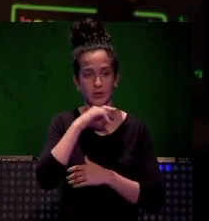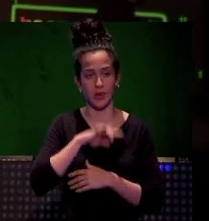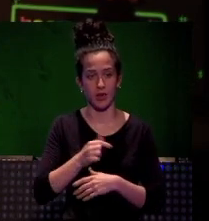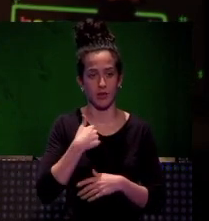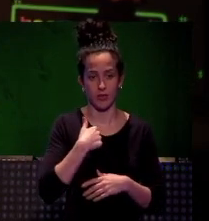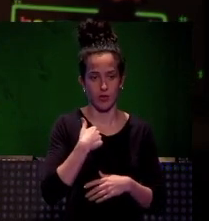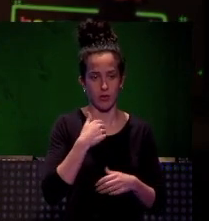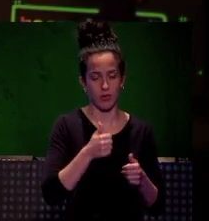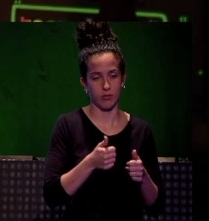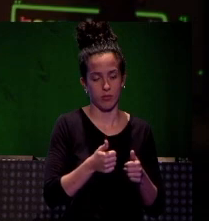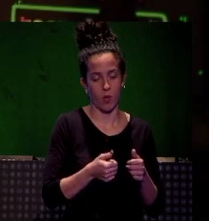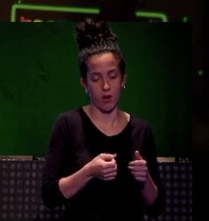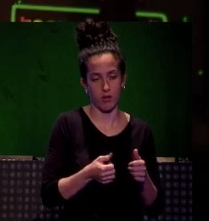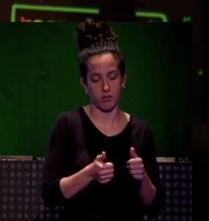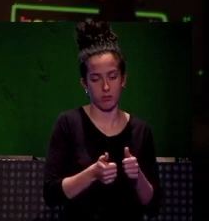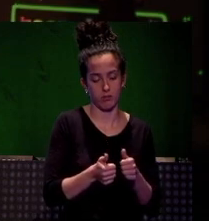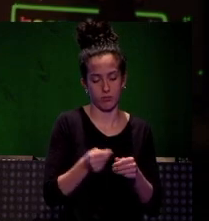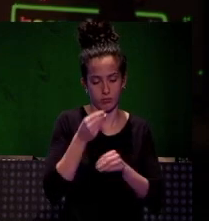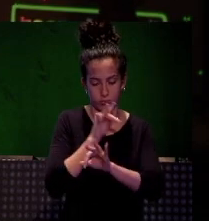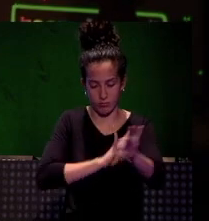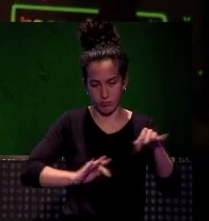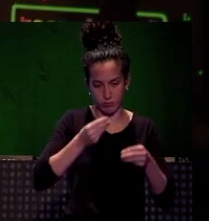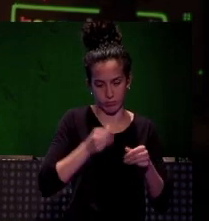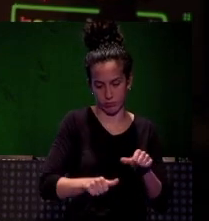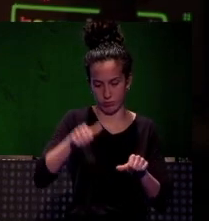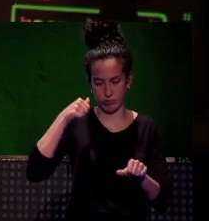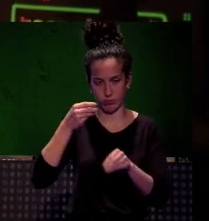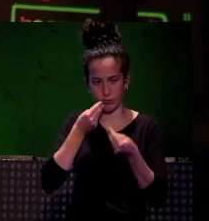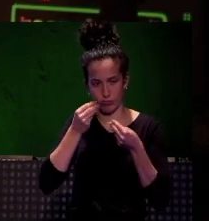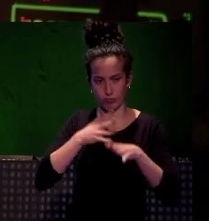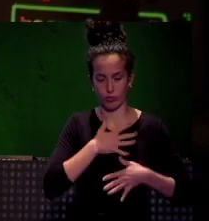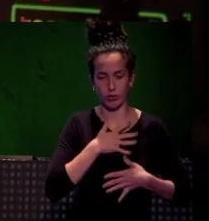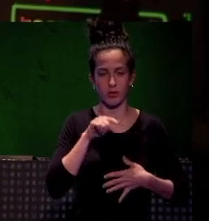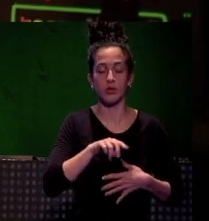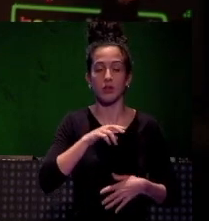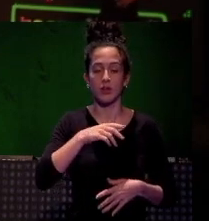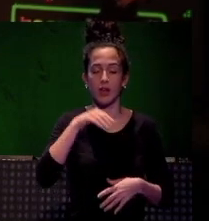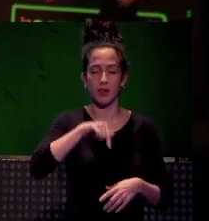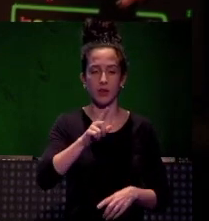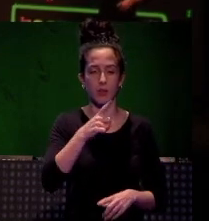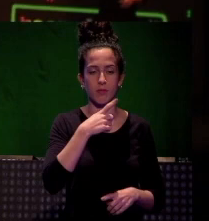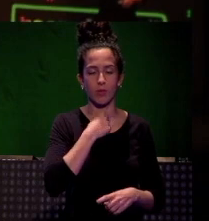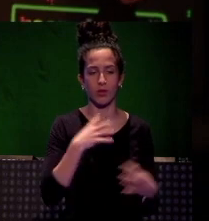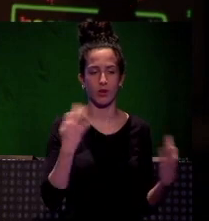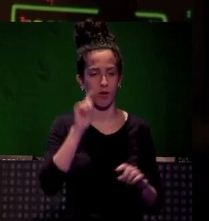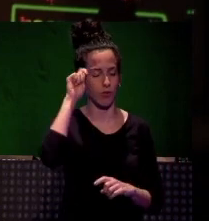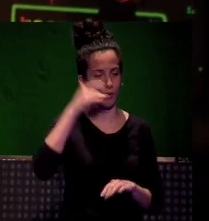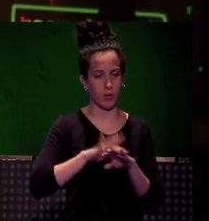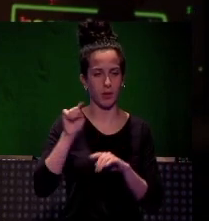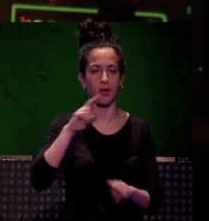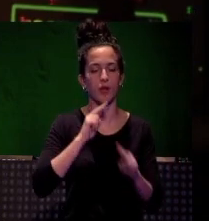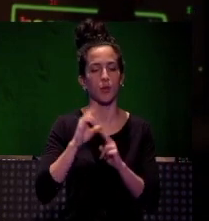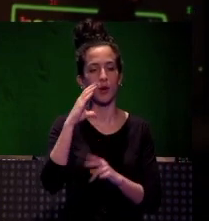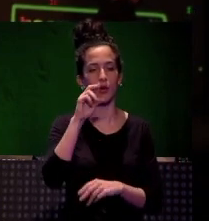gustaría pues tener un recuerdo para ella porque es cuca solana que fue la creadora de la